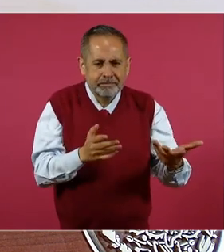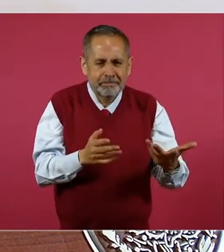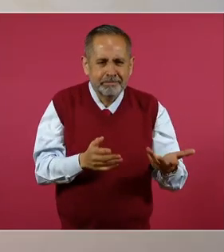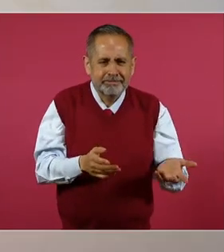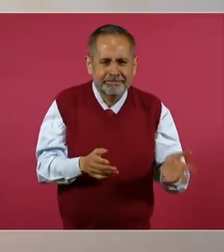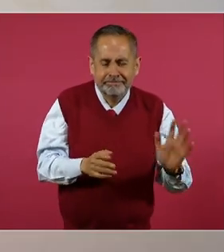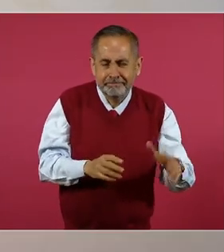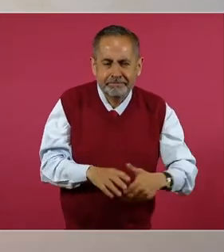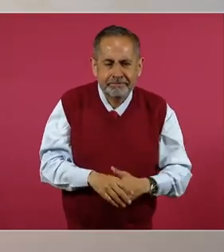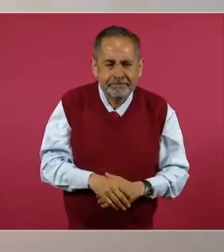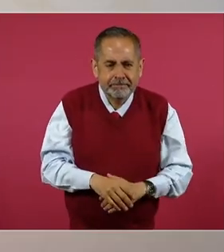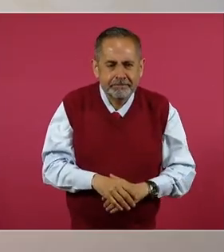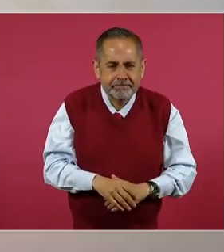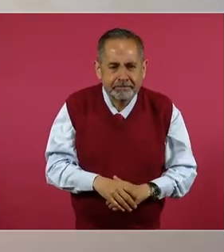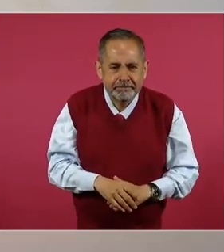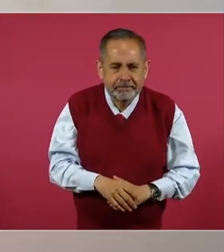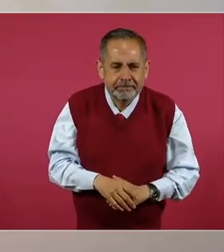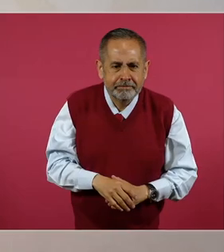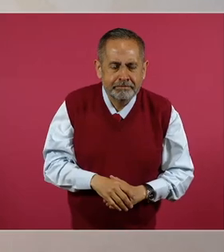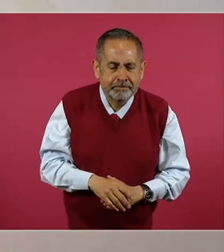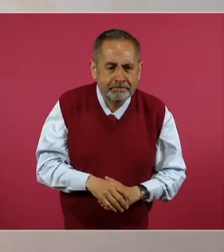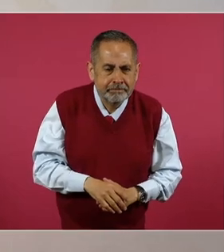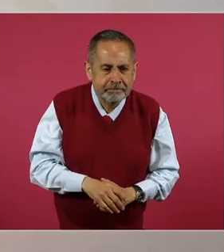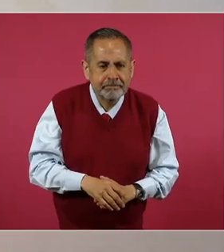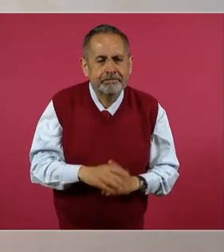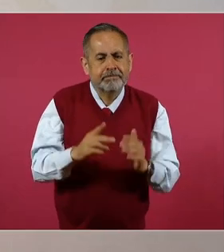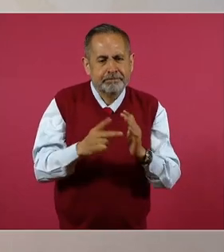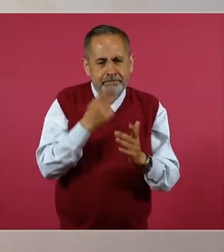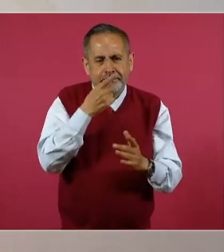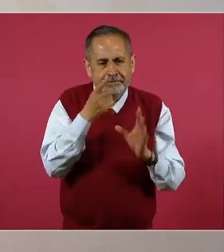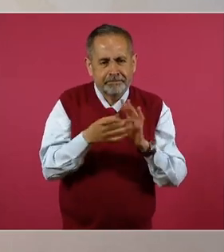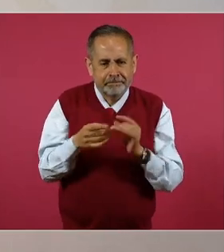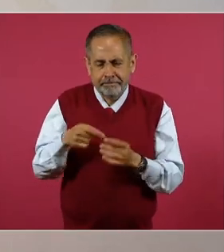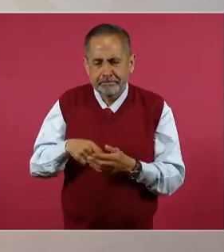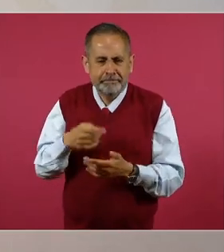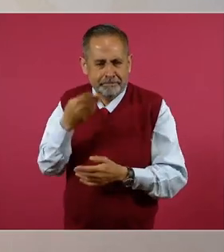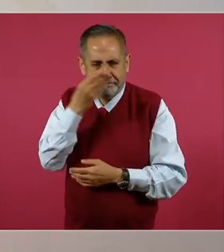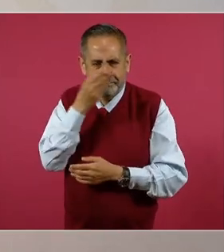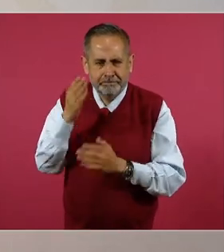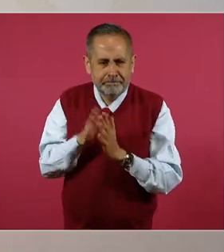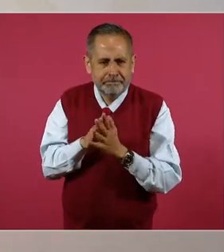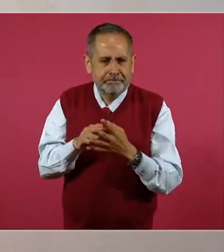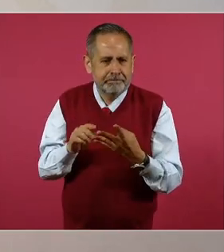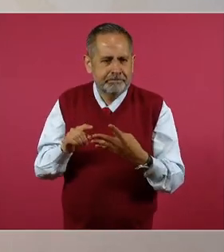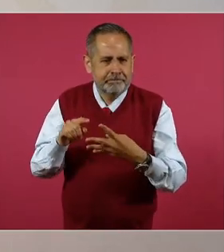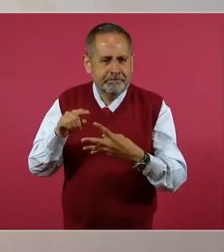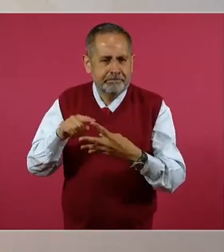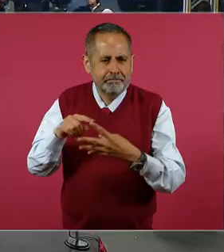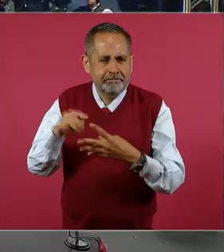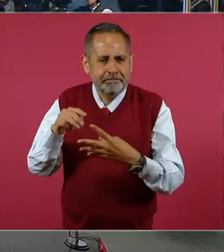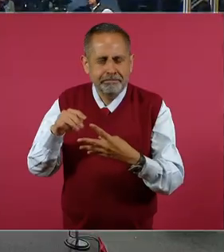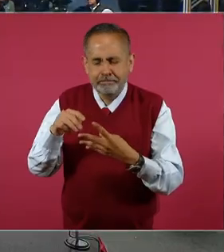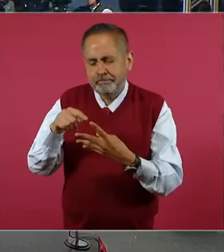Y no voy aquí a recordar lo que dicen los evangelios sobre eso.